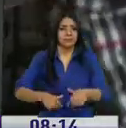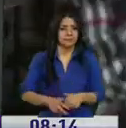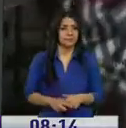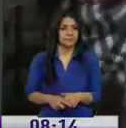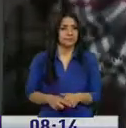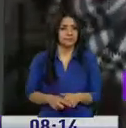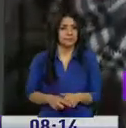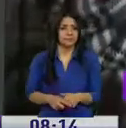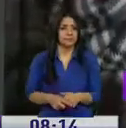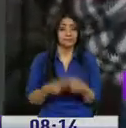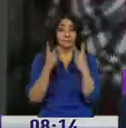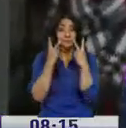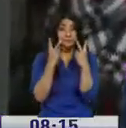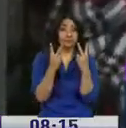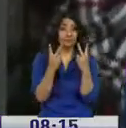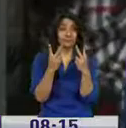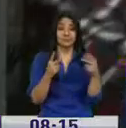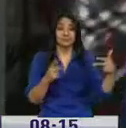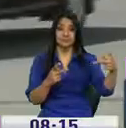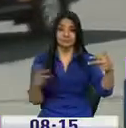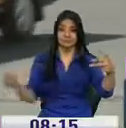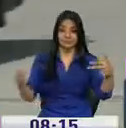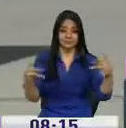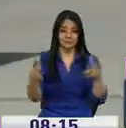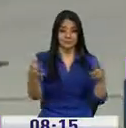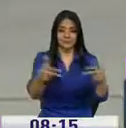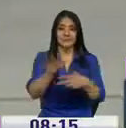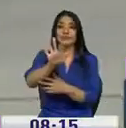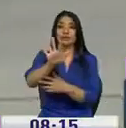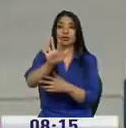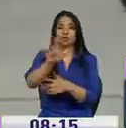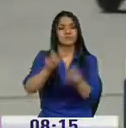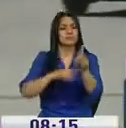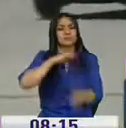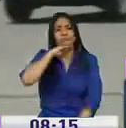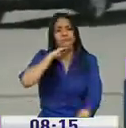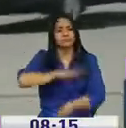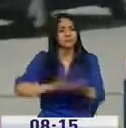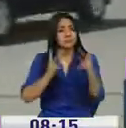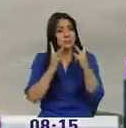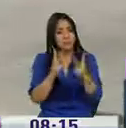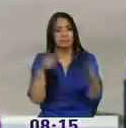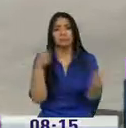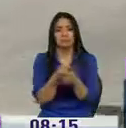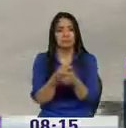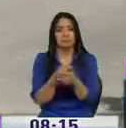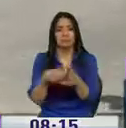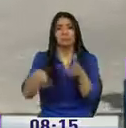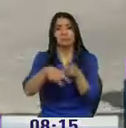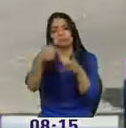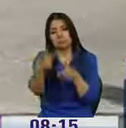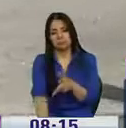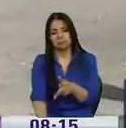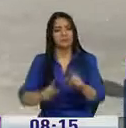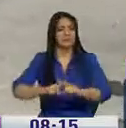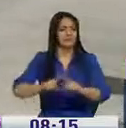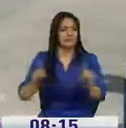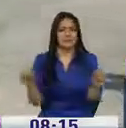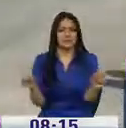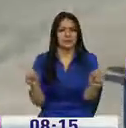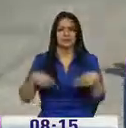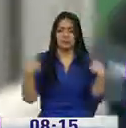Porque como usted puede ver, son 5 esquinas. Los vecinos están cansados de ver que en estas esquinas hay atropellamientos o choques